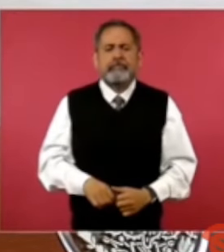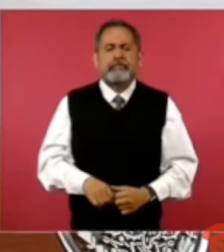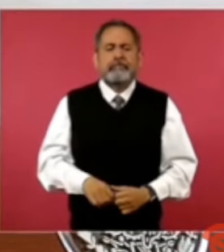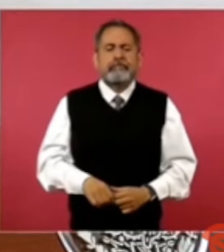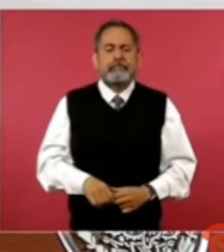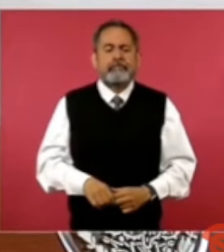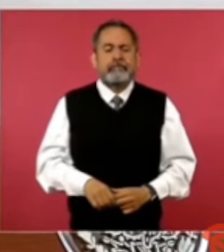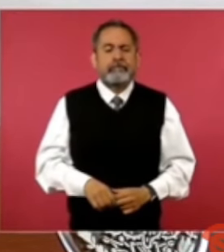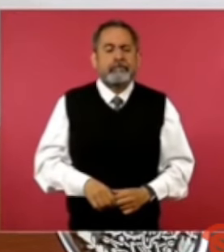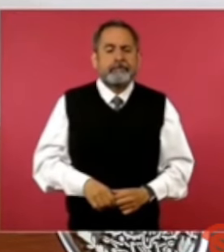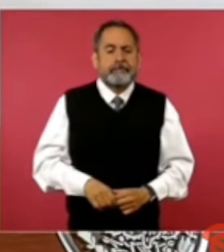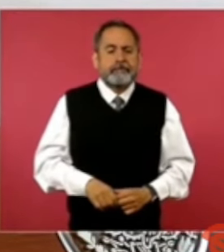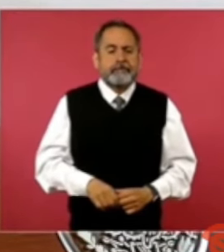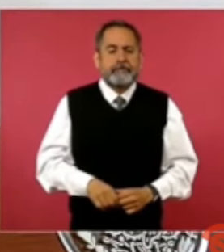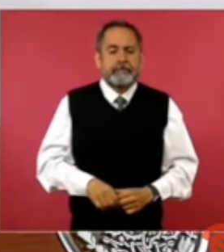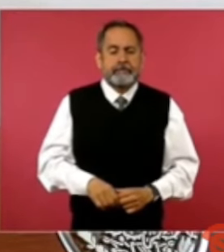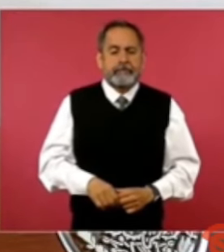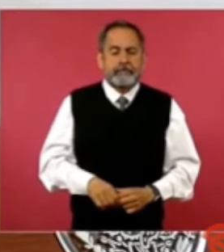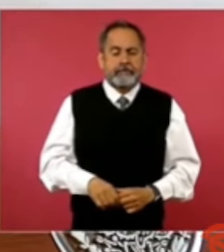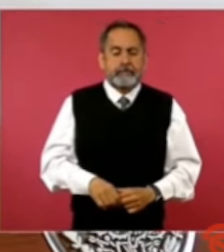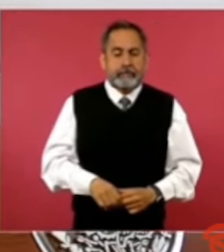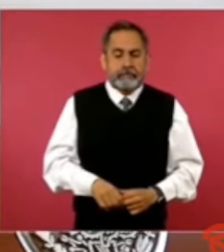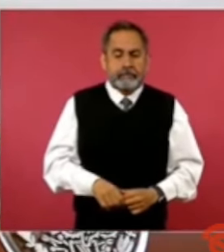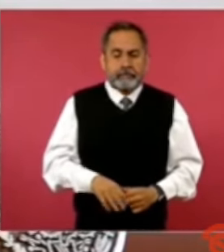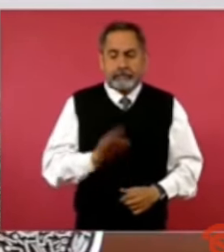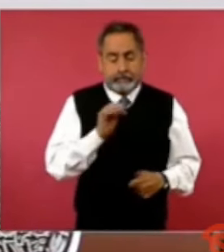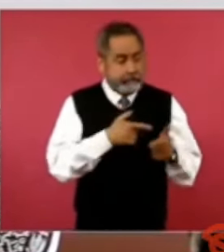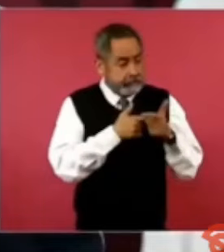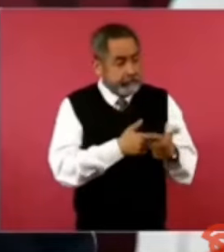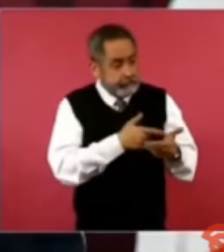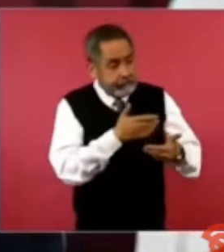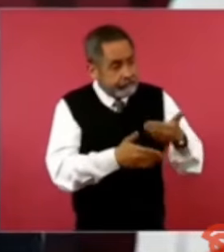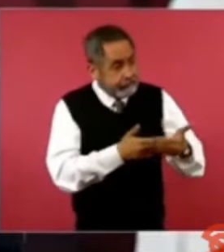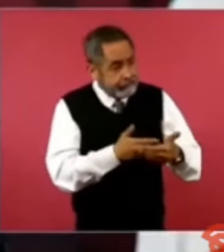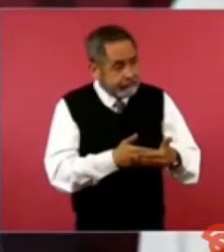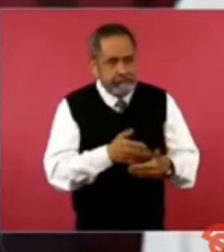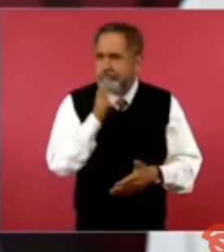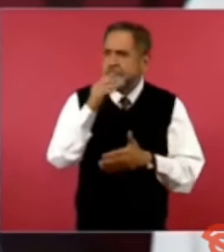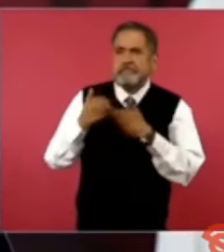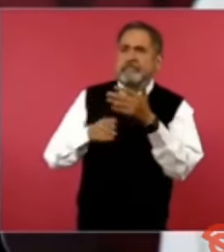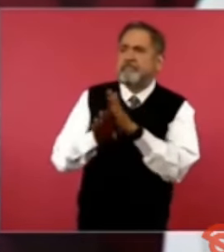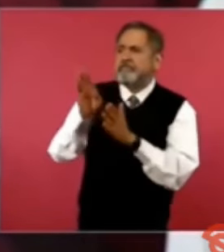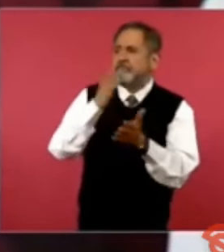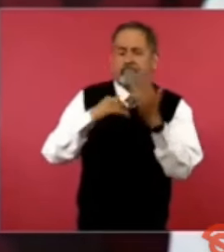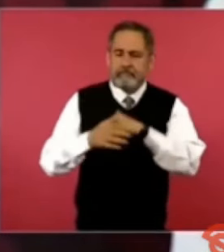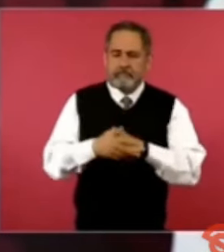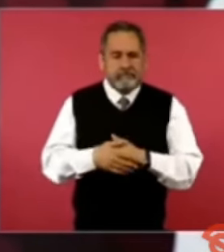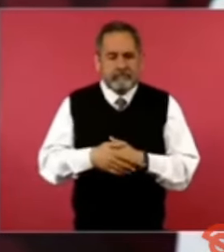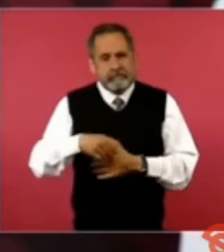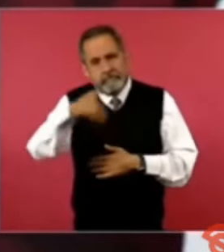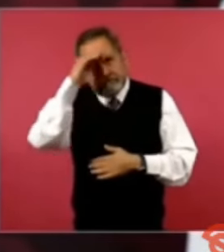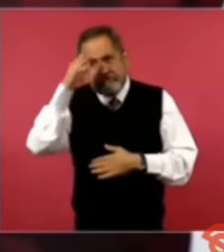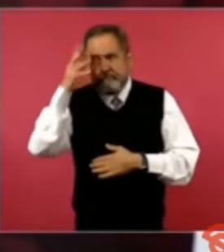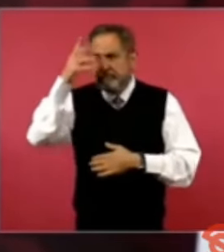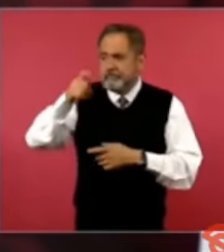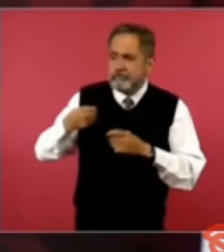país si no no avanzamos y hay que pensar en las nuevas